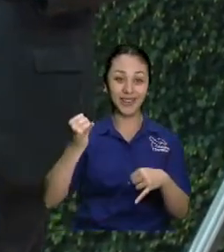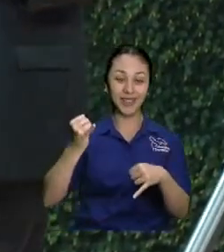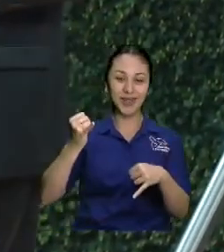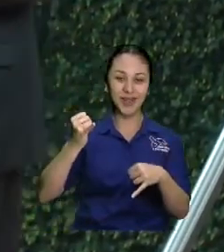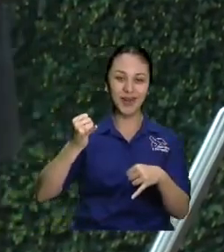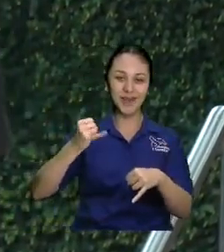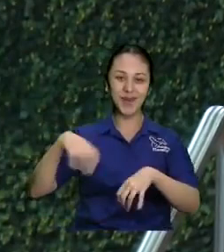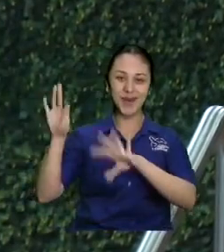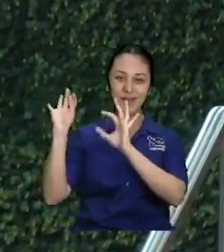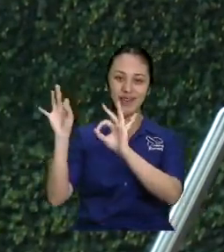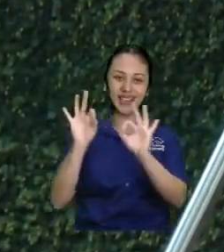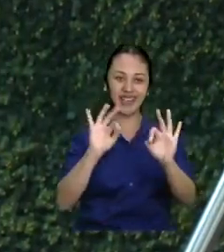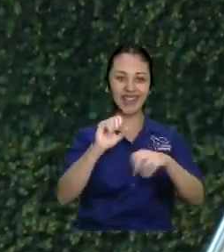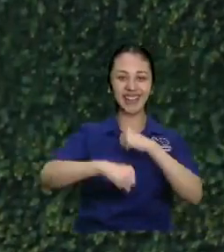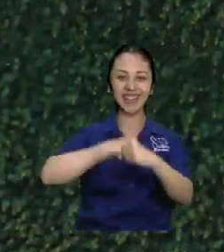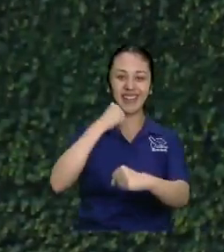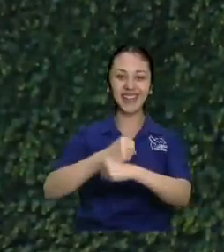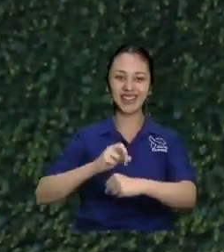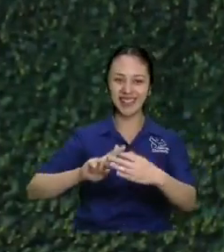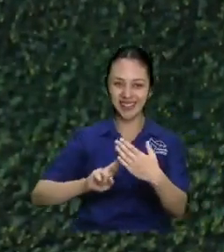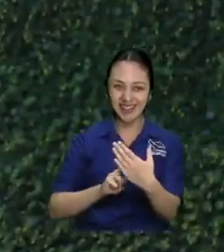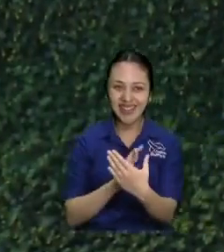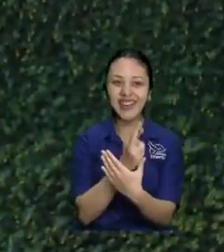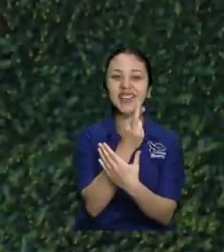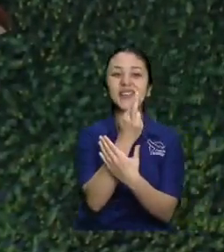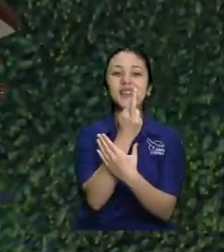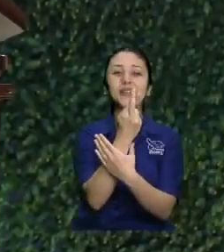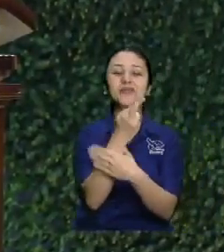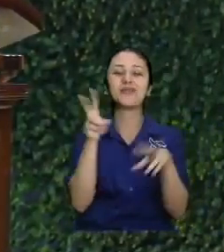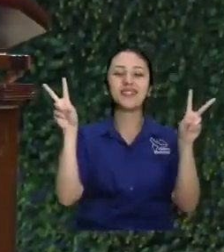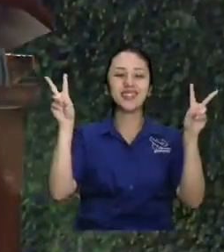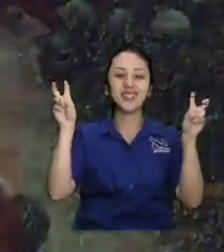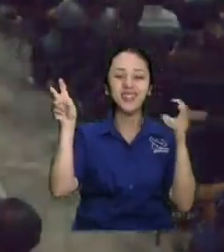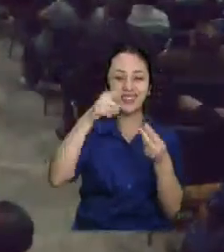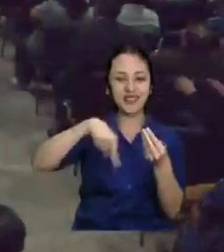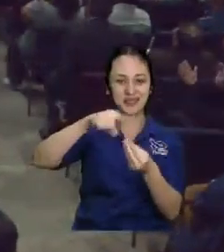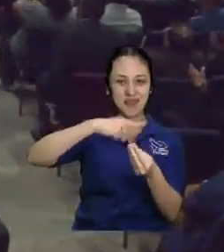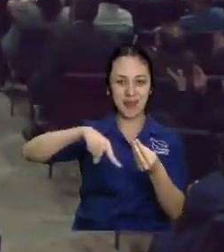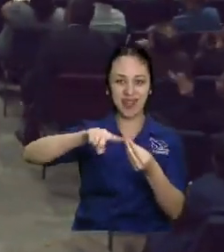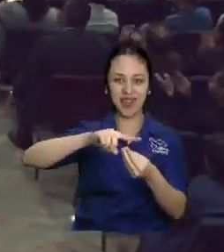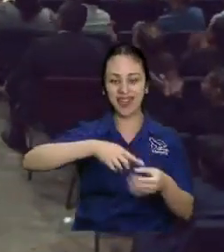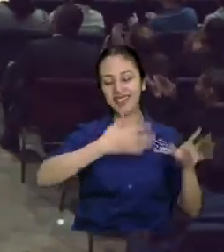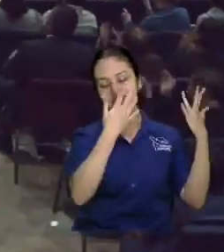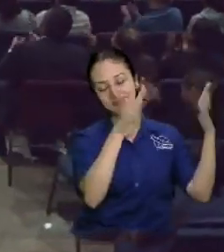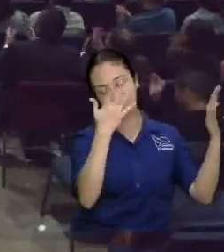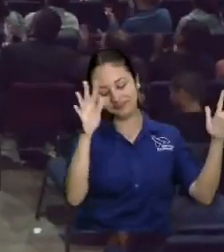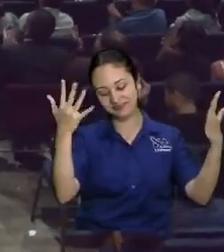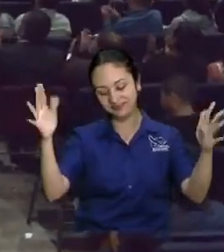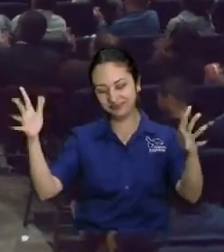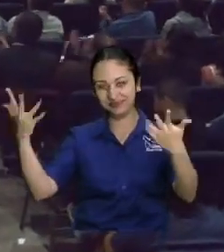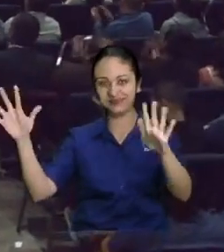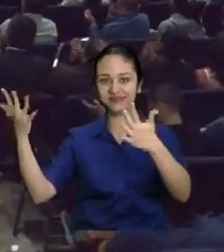del renuevo. Aquí, pues, de matrimonios, de luna. Aplauso al rey.